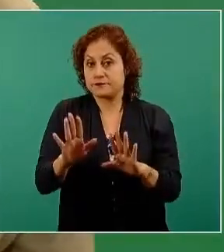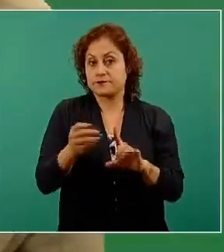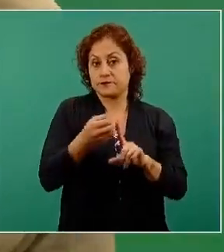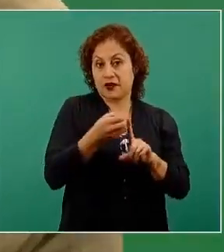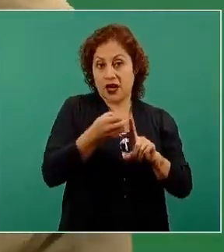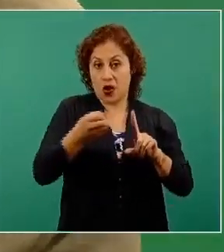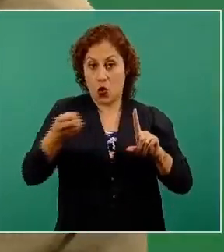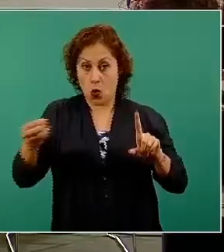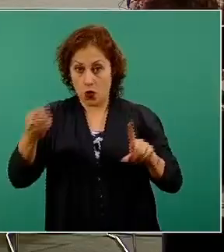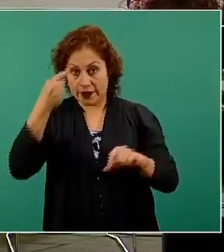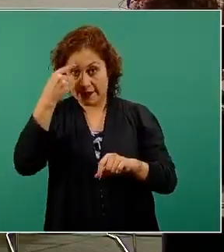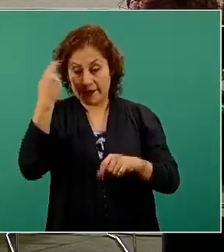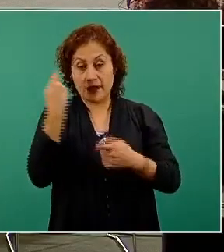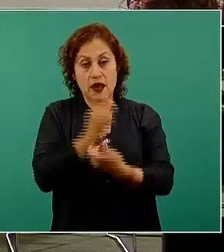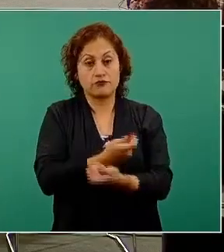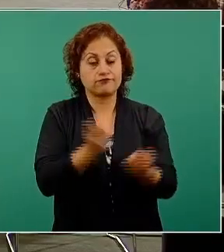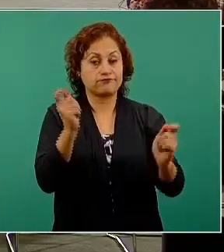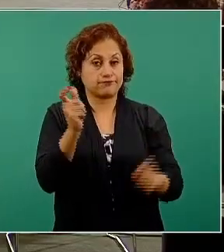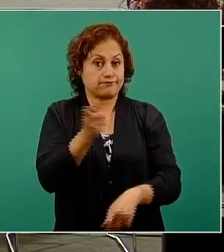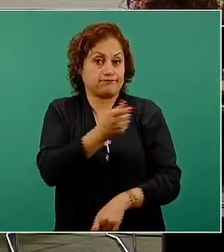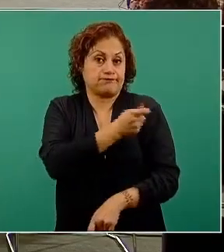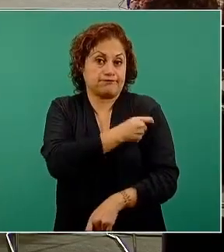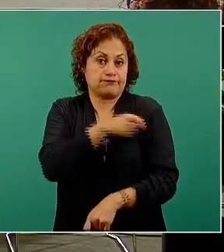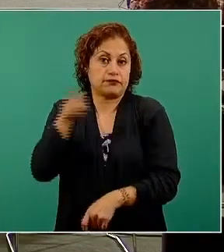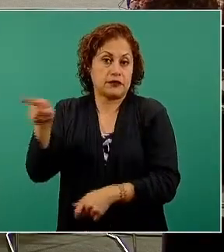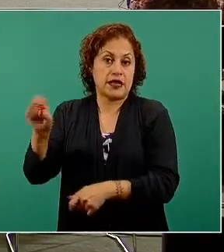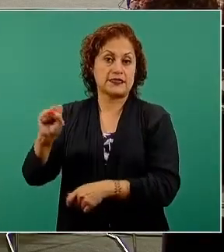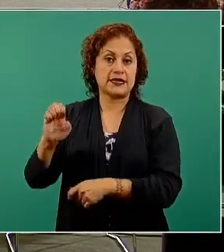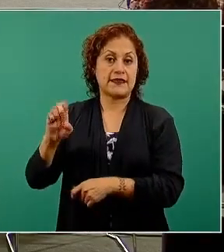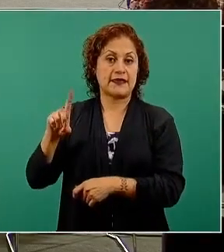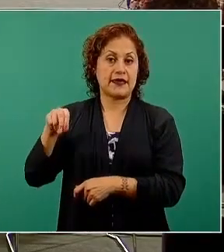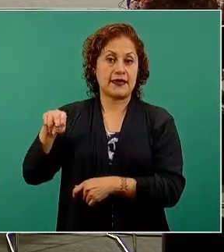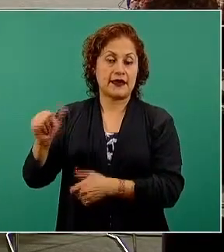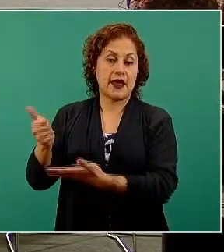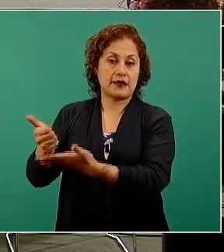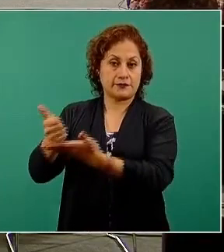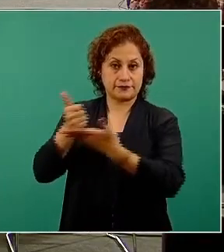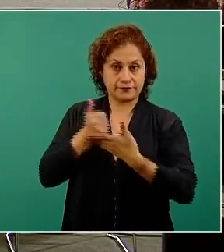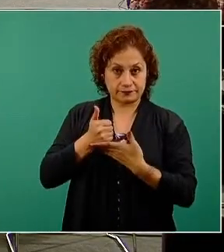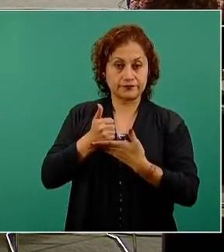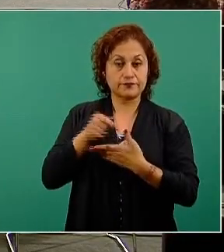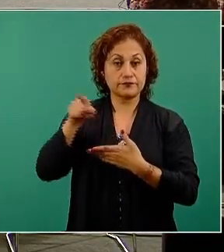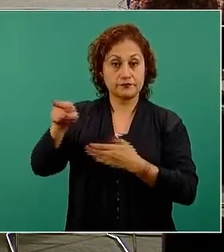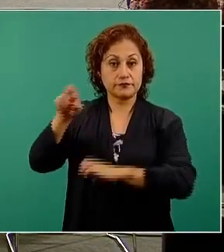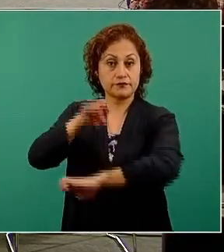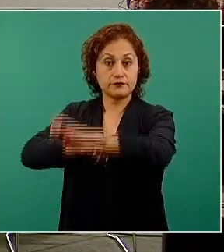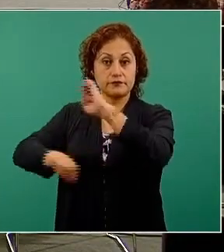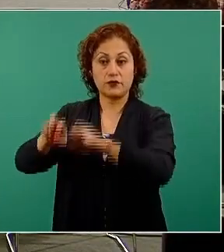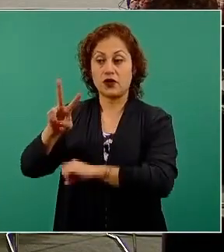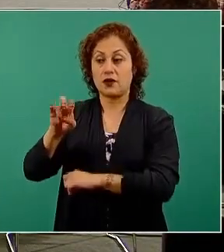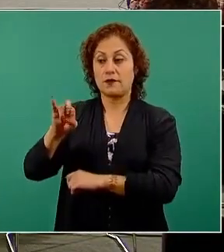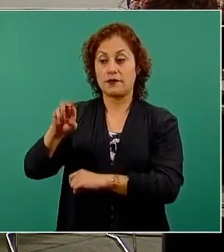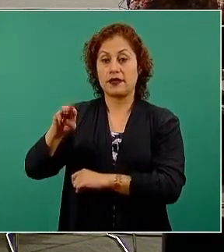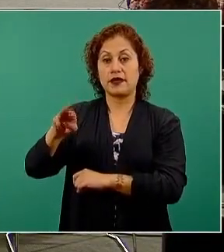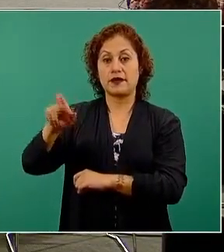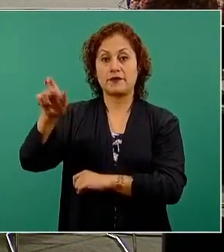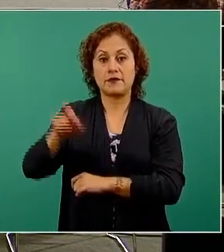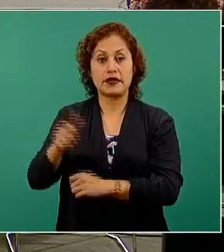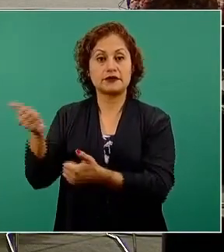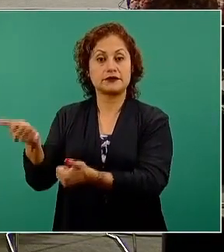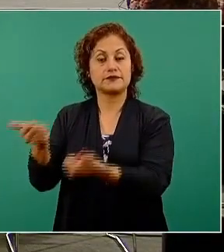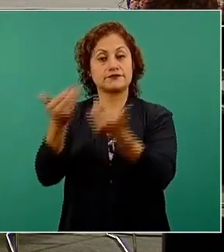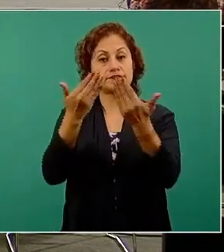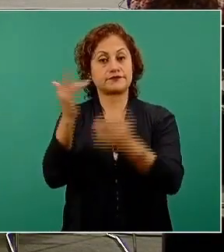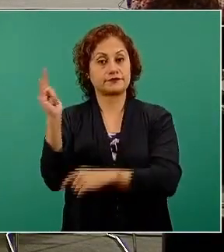como se realiza con el apoyo de Sedena es que de Birmex pasan al aeropuerto, en el